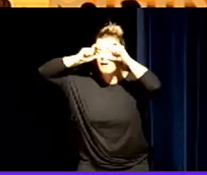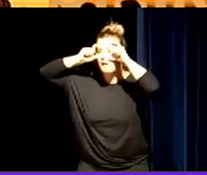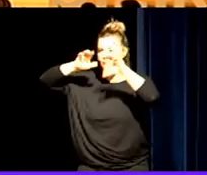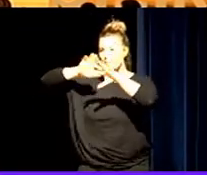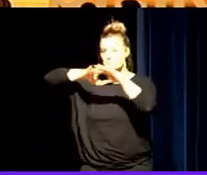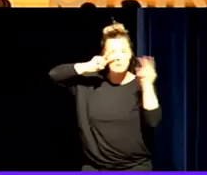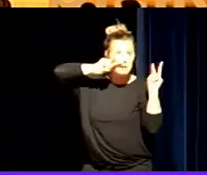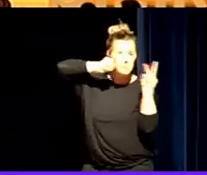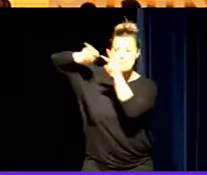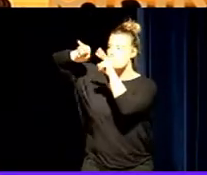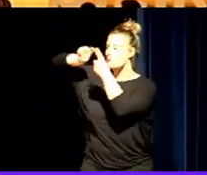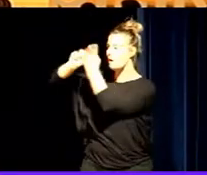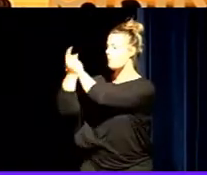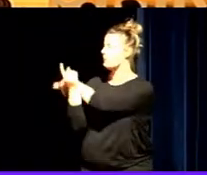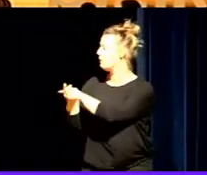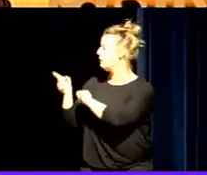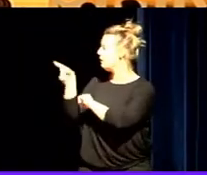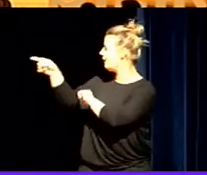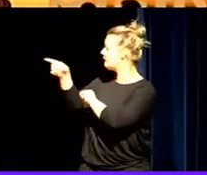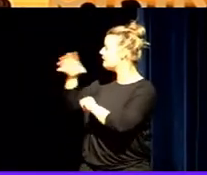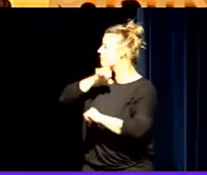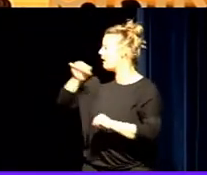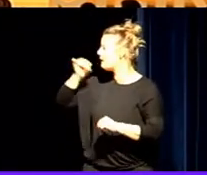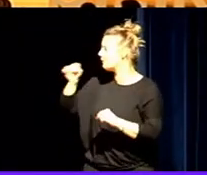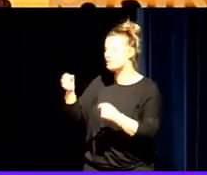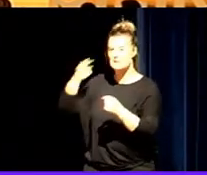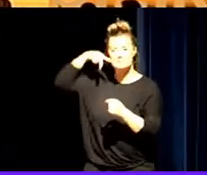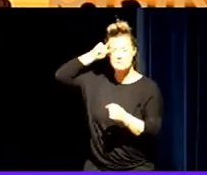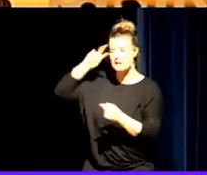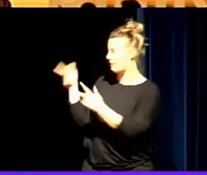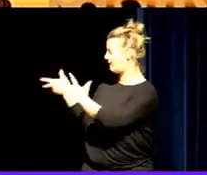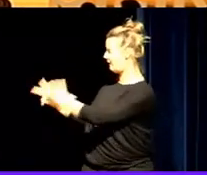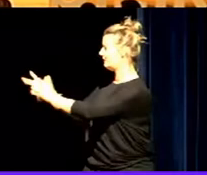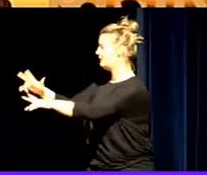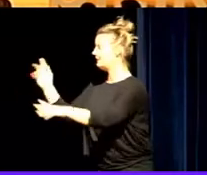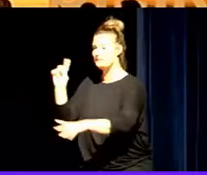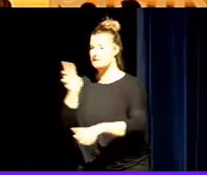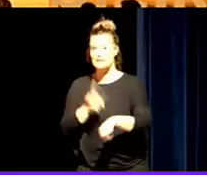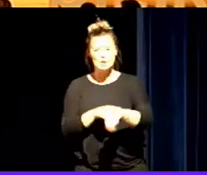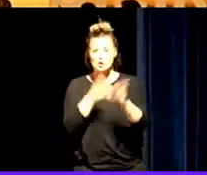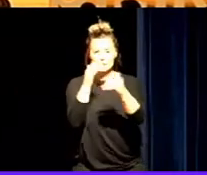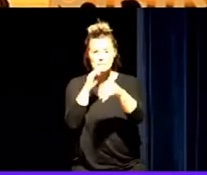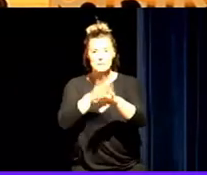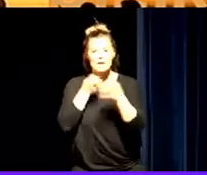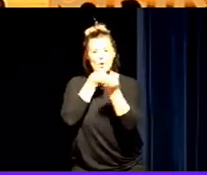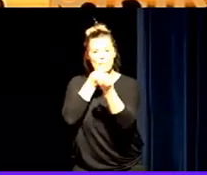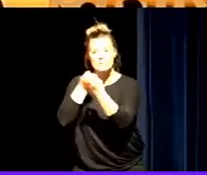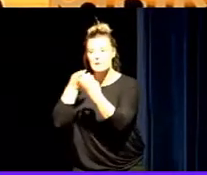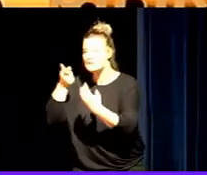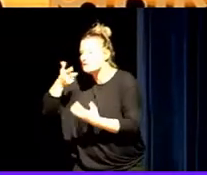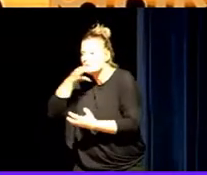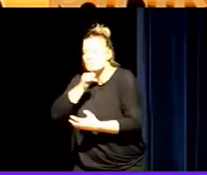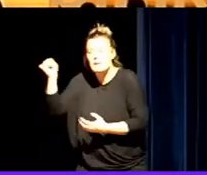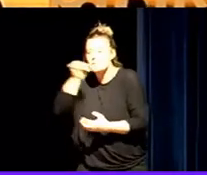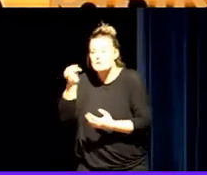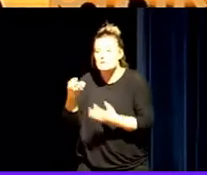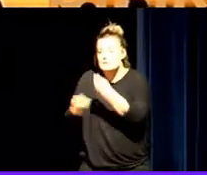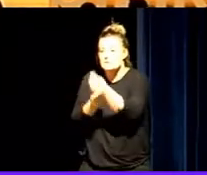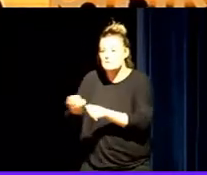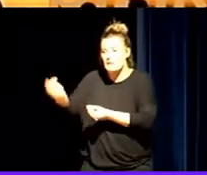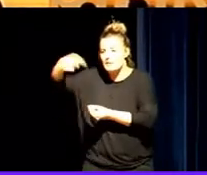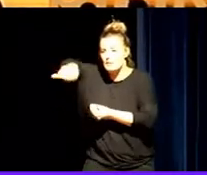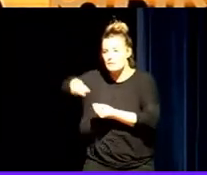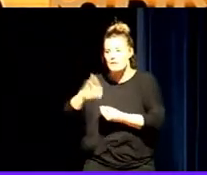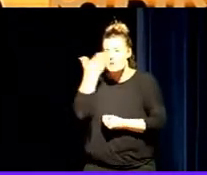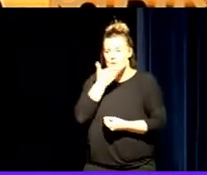cambiar la mirada. Y aquí, mira, las maravillosas experiencias que no me da tiempo a comentar, todas las cosas estupendas que estáis haciendo en